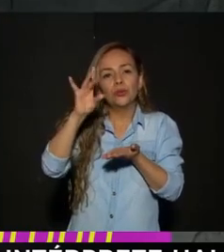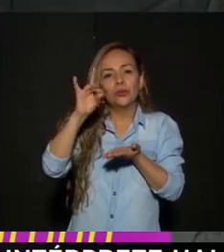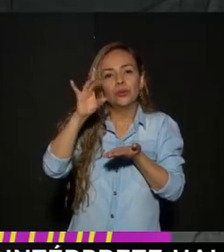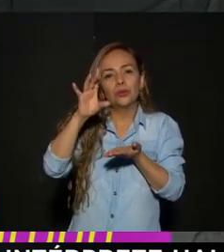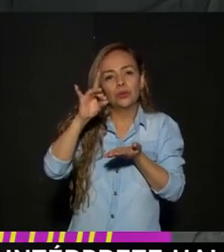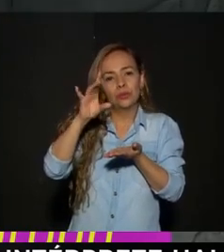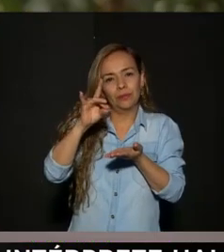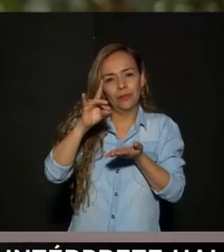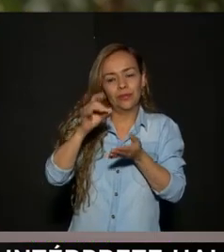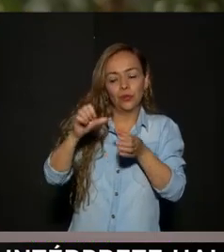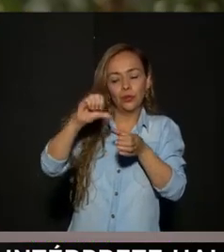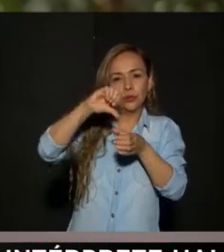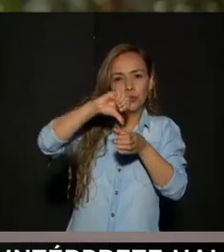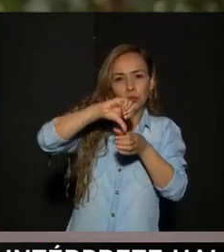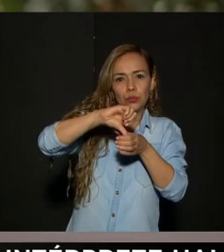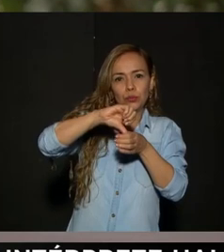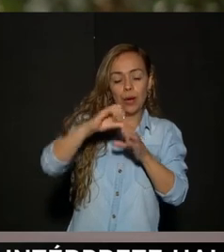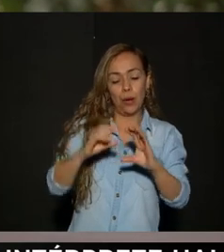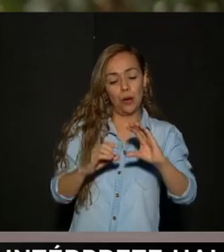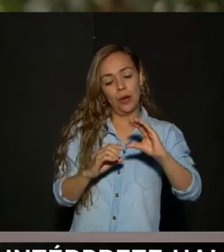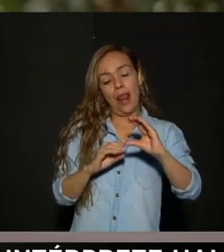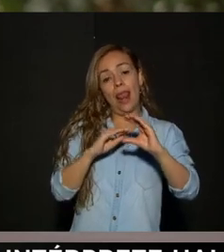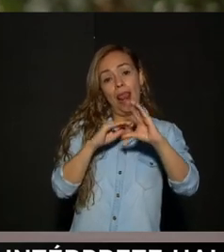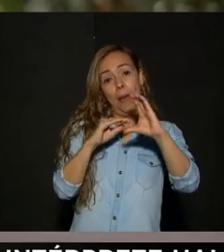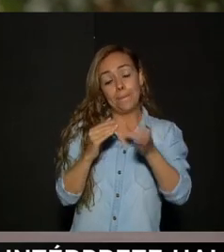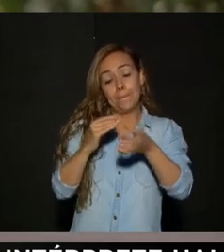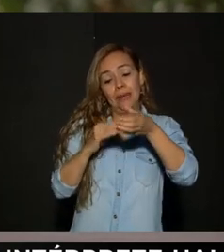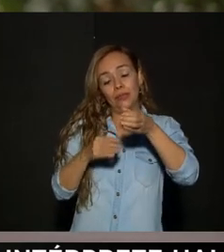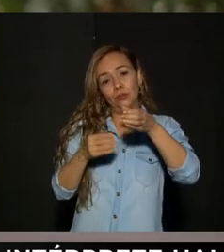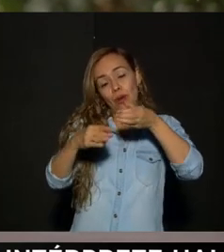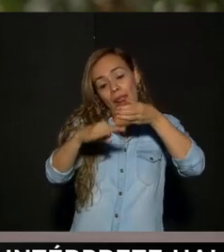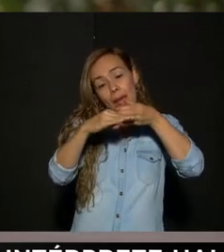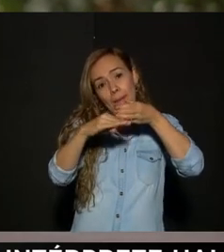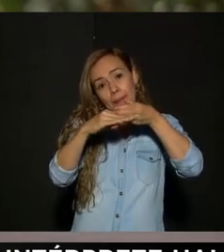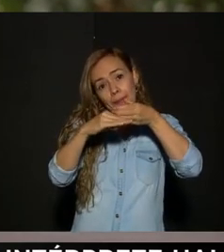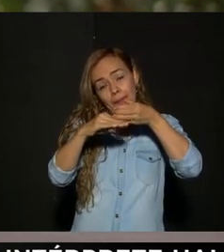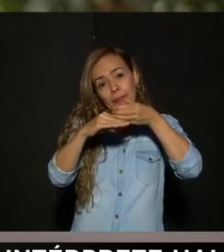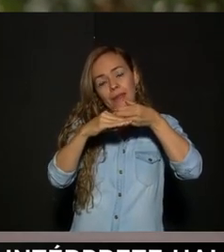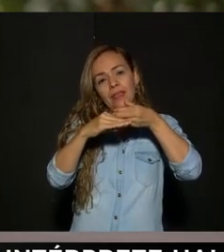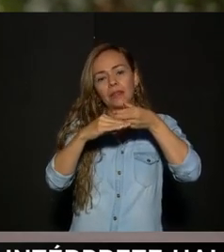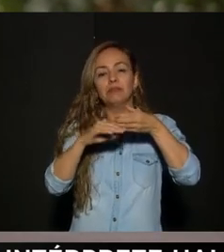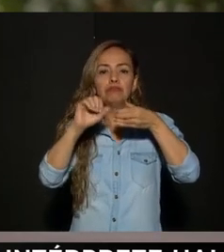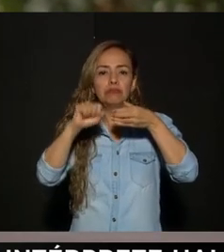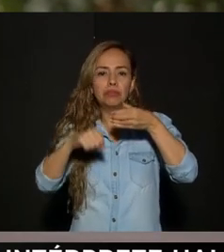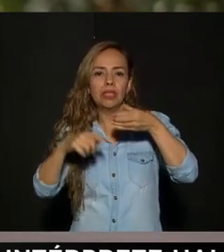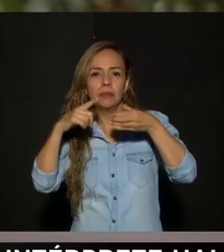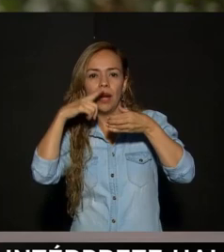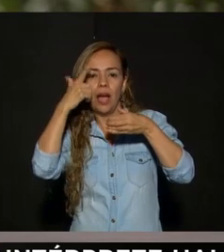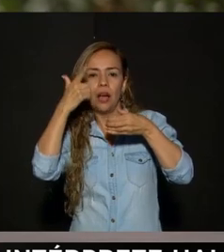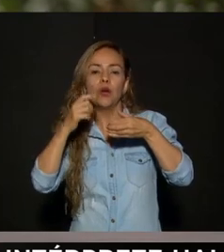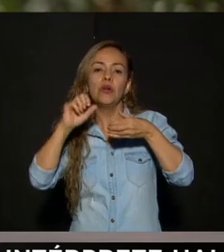colbón transparente para que se vea bien bonita la mirella, pero también pueden utilizar colbón blanco y lo que pueden hacer es que le